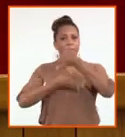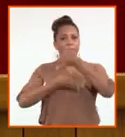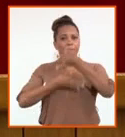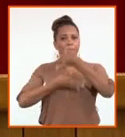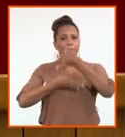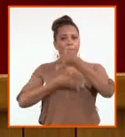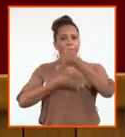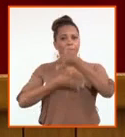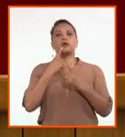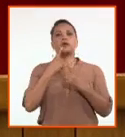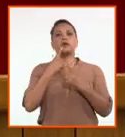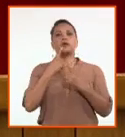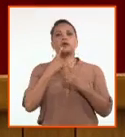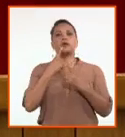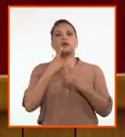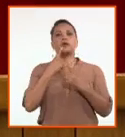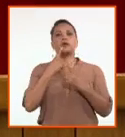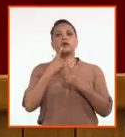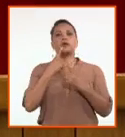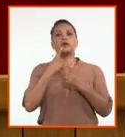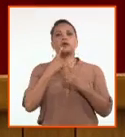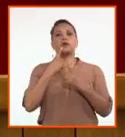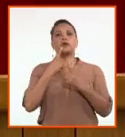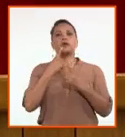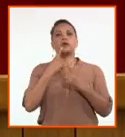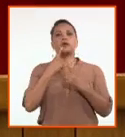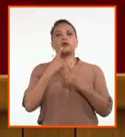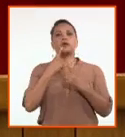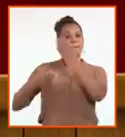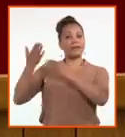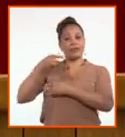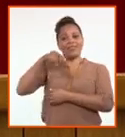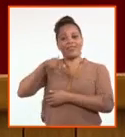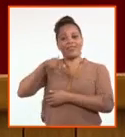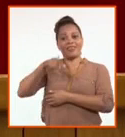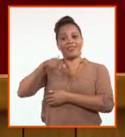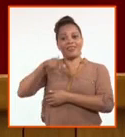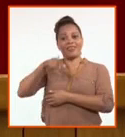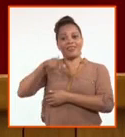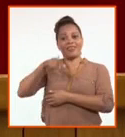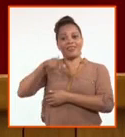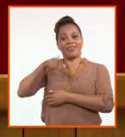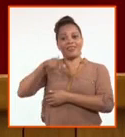que toma lo mejor del pasado y que cambia lo que debe ser cambiado.